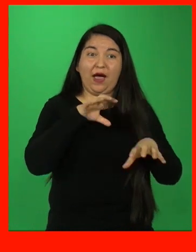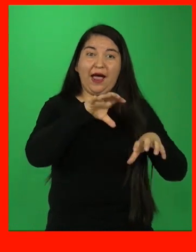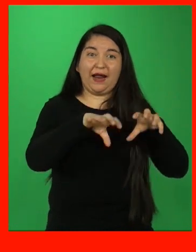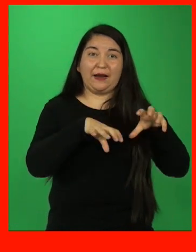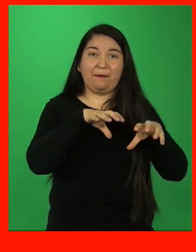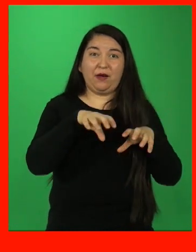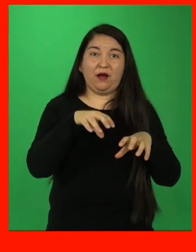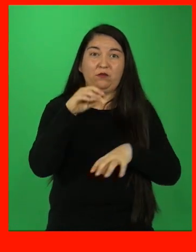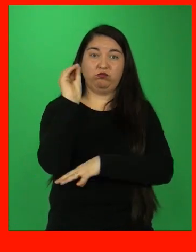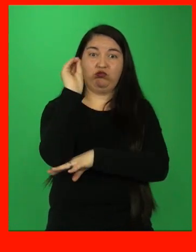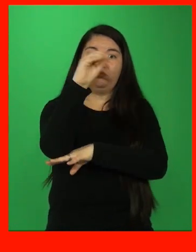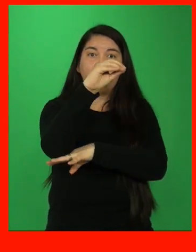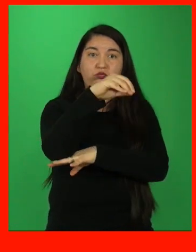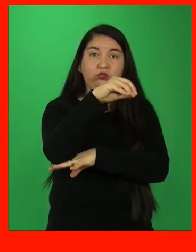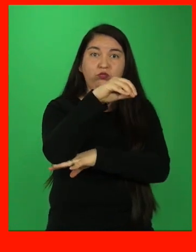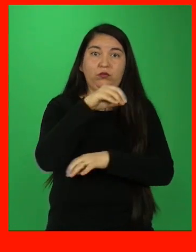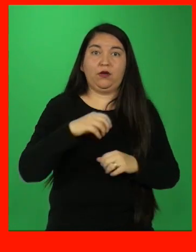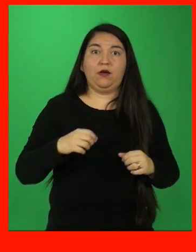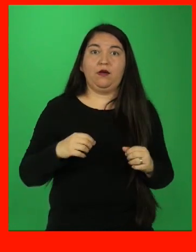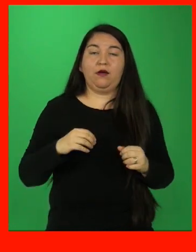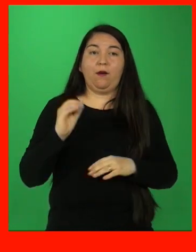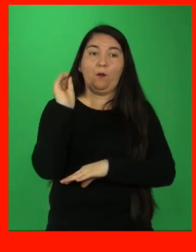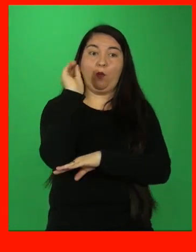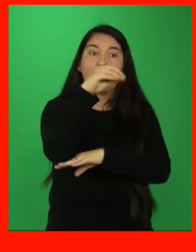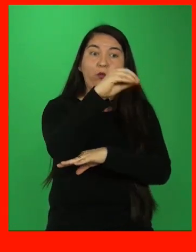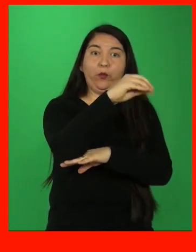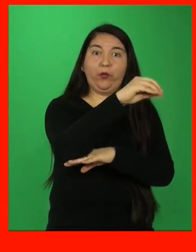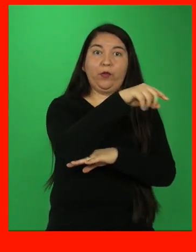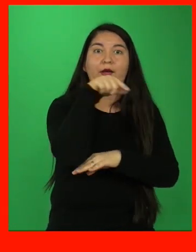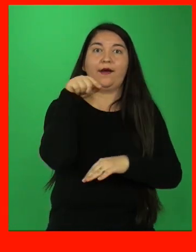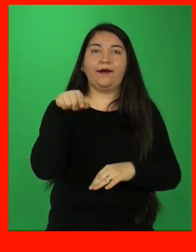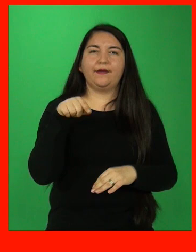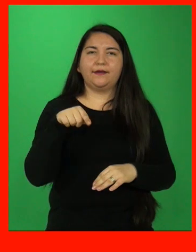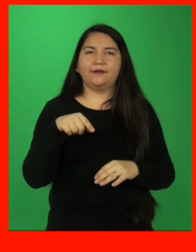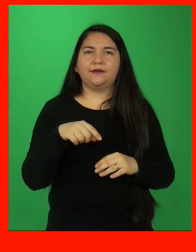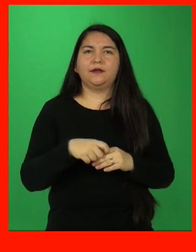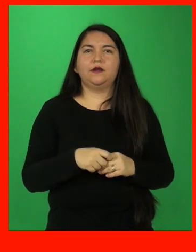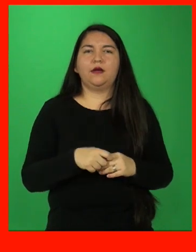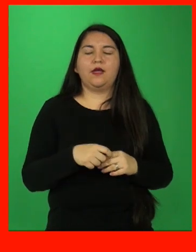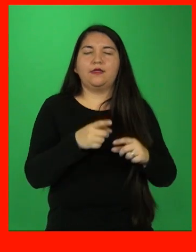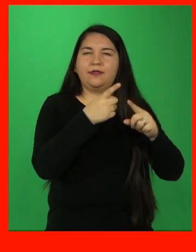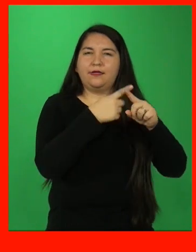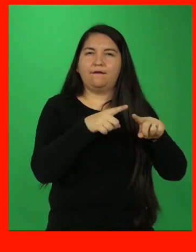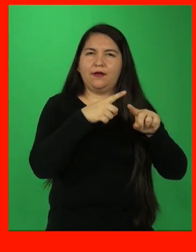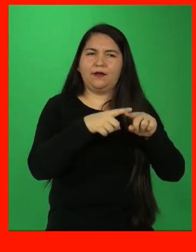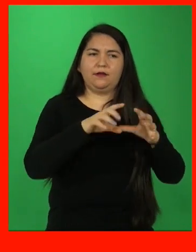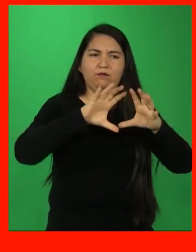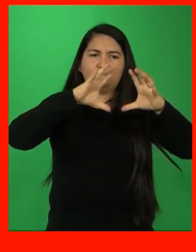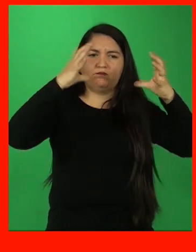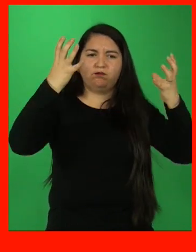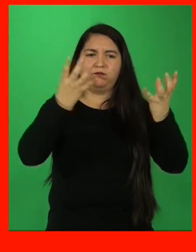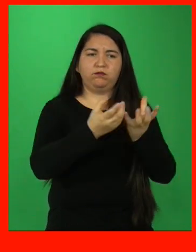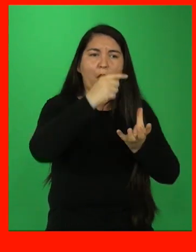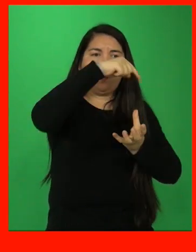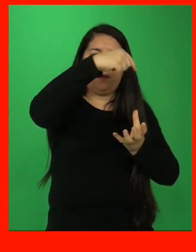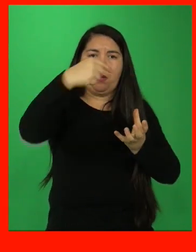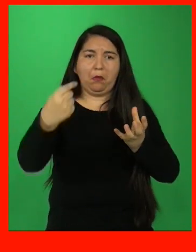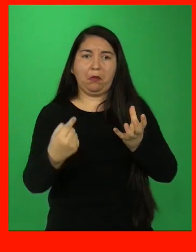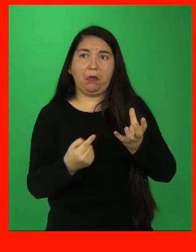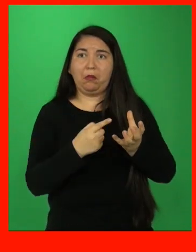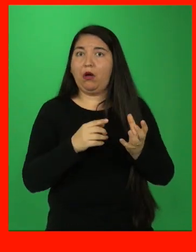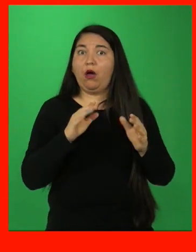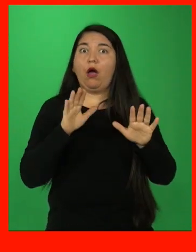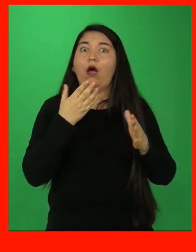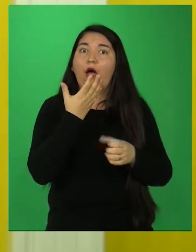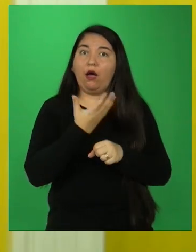ñandú. Todos ellos son parientes y están ubicados en diferentes partes del mundo. También en Chile tenemos